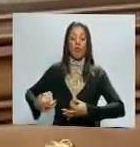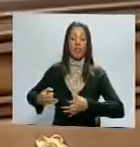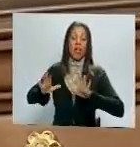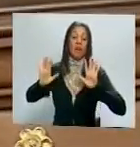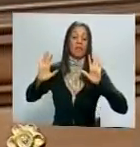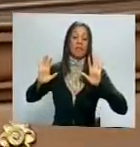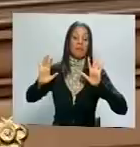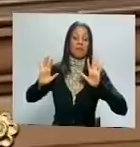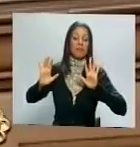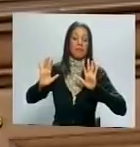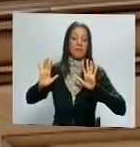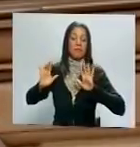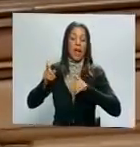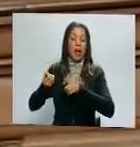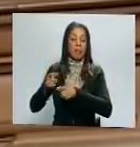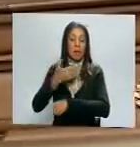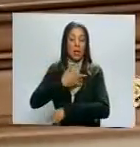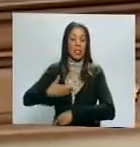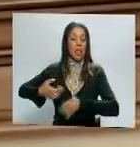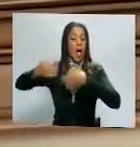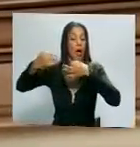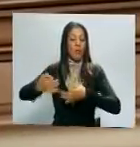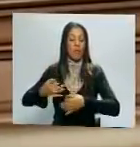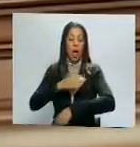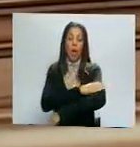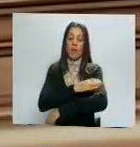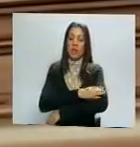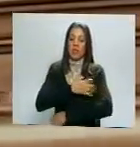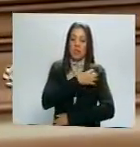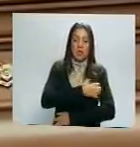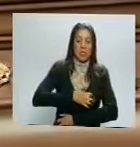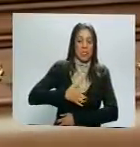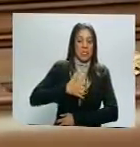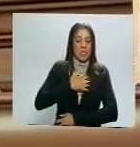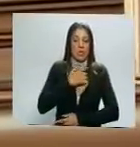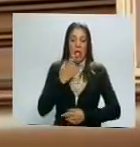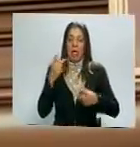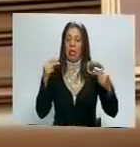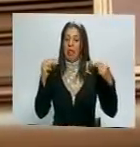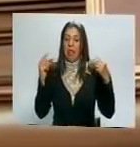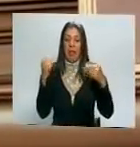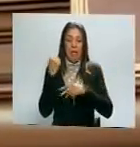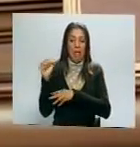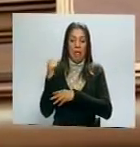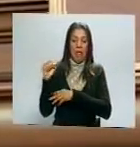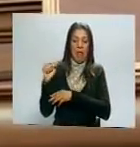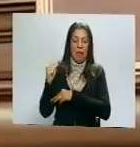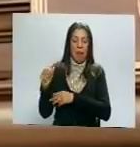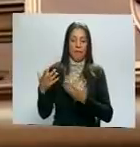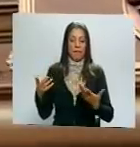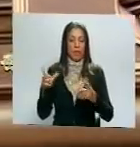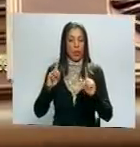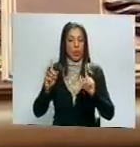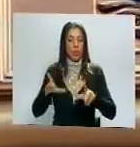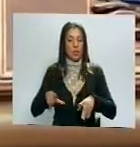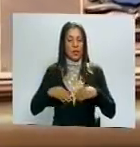de ellos es Nicolás Maduro. Jamás lo han querido ellos aceptar, jamás han querido ellos reconocerlo. Y